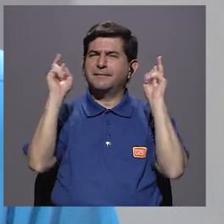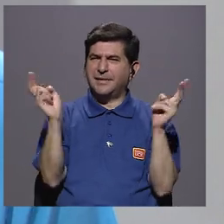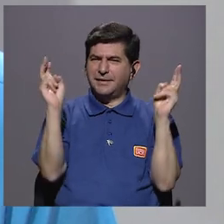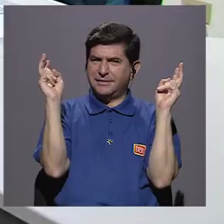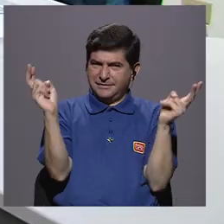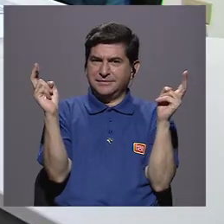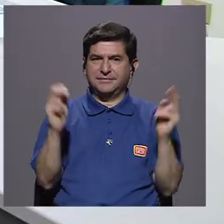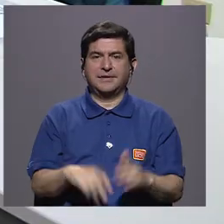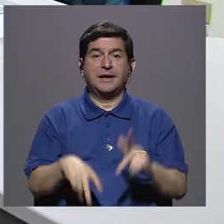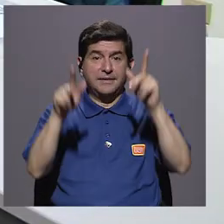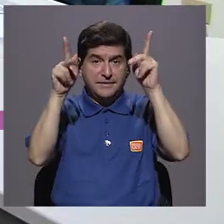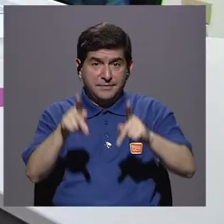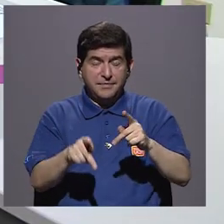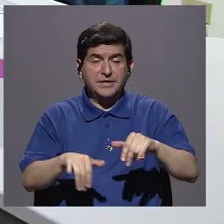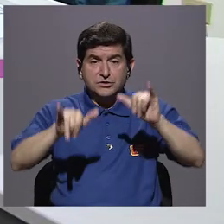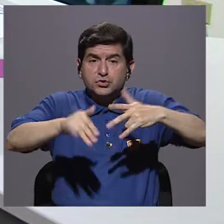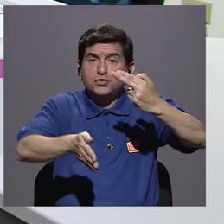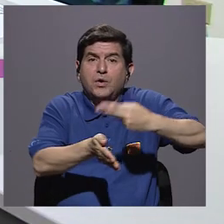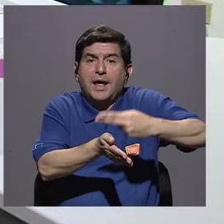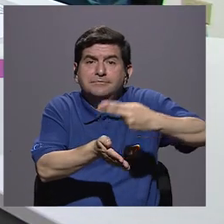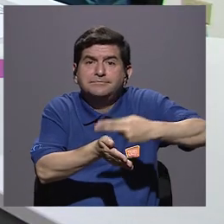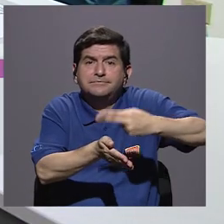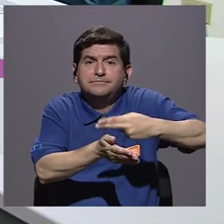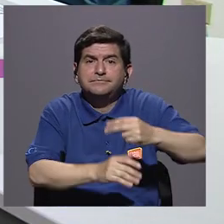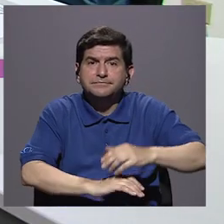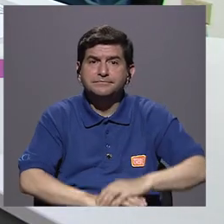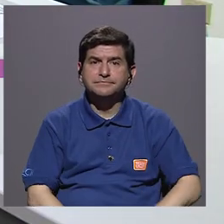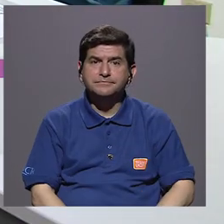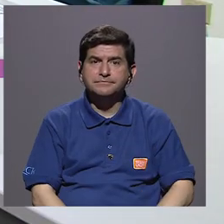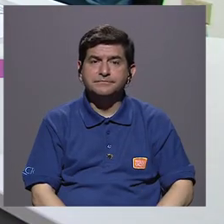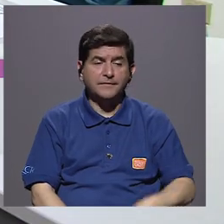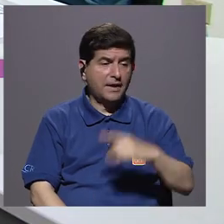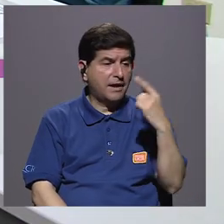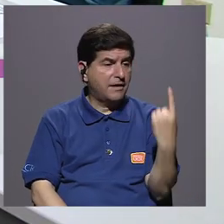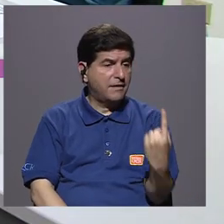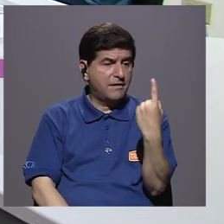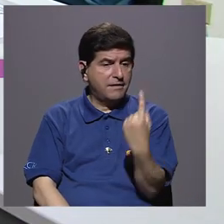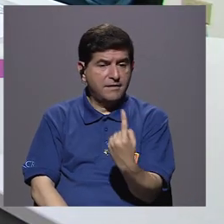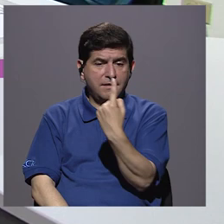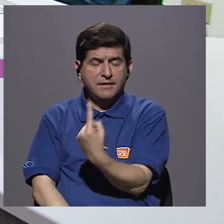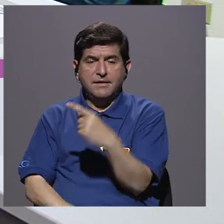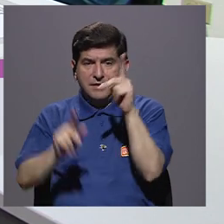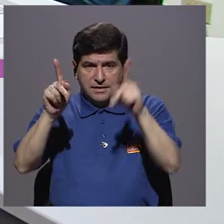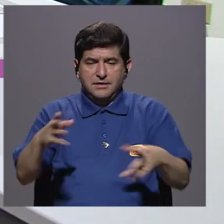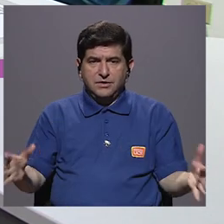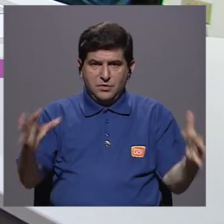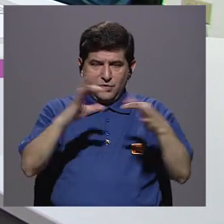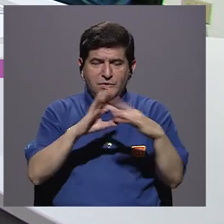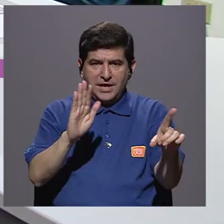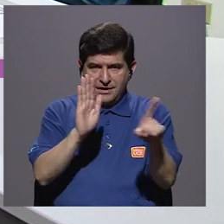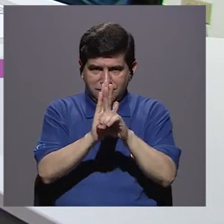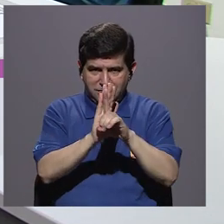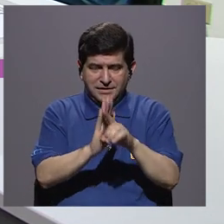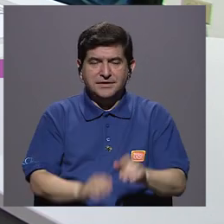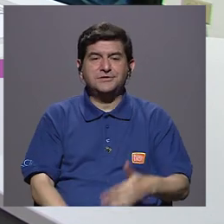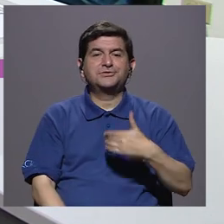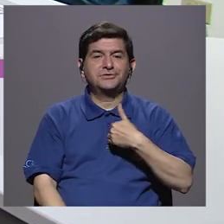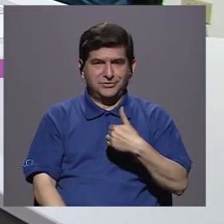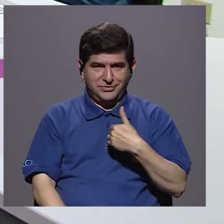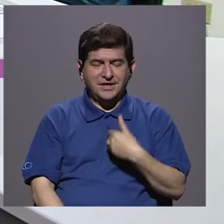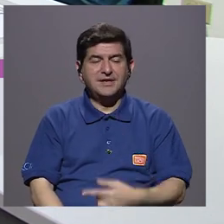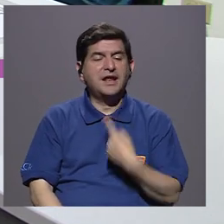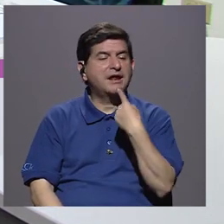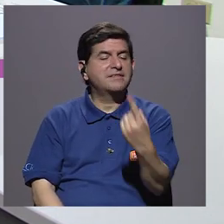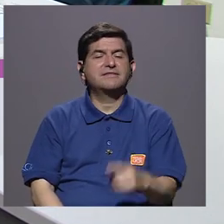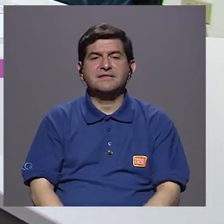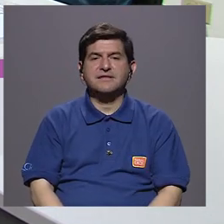tema, cuando la persona está hospitalizada, entonces cada usuario, que esto va ligado con un derecho, pero bueno, tiene el derecho